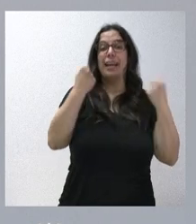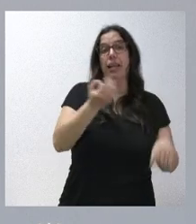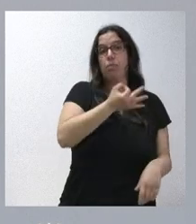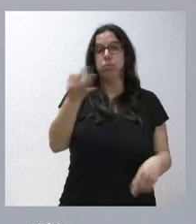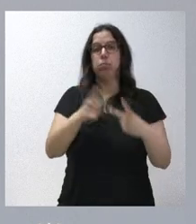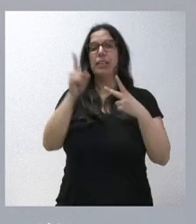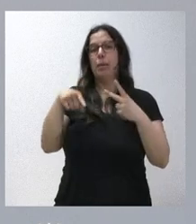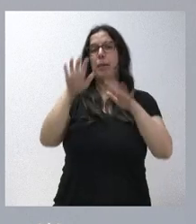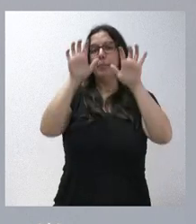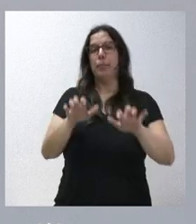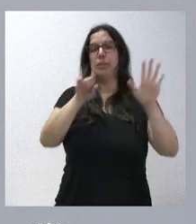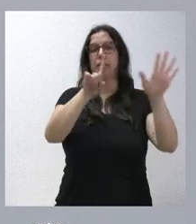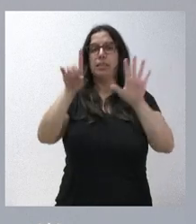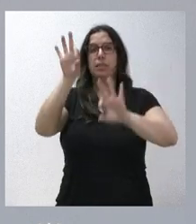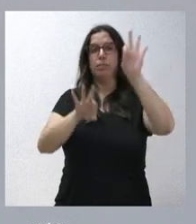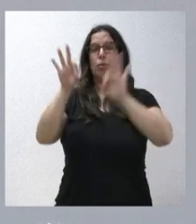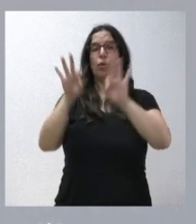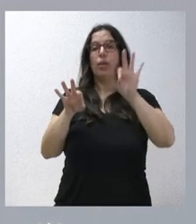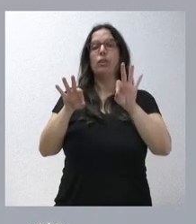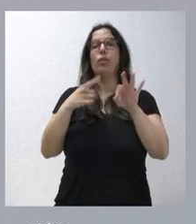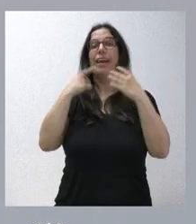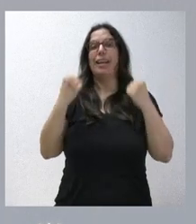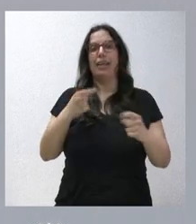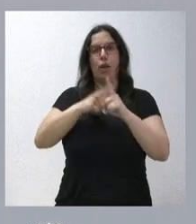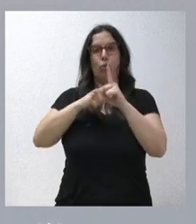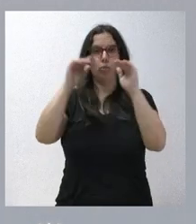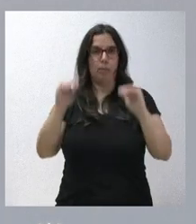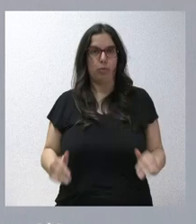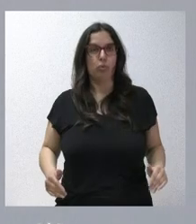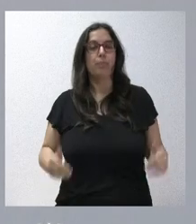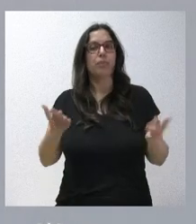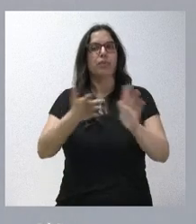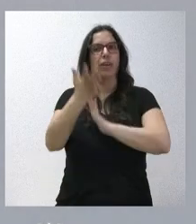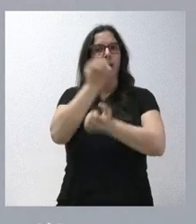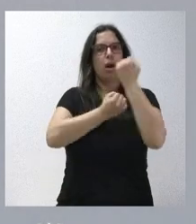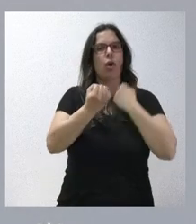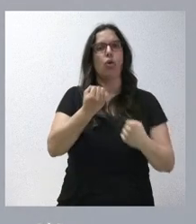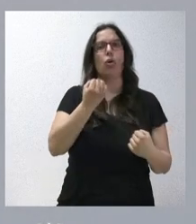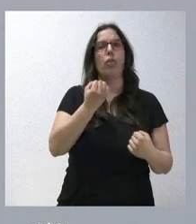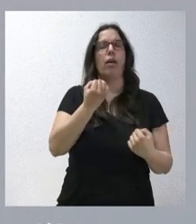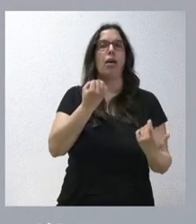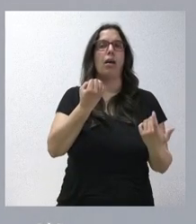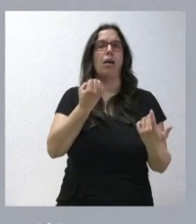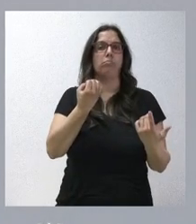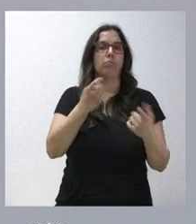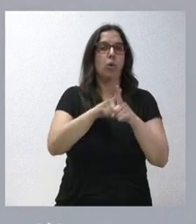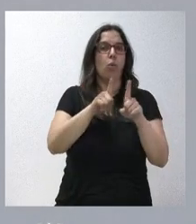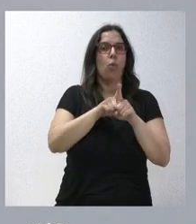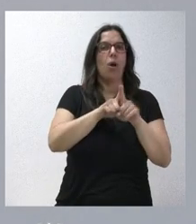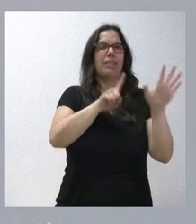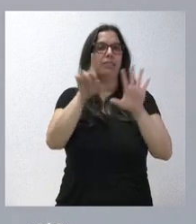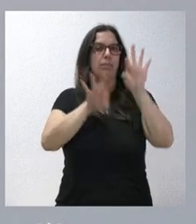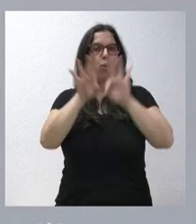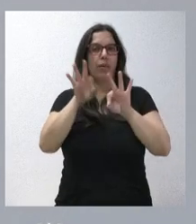del 66 de la demanda de energía primaria del edificio por tanto un ahorro de dos tercios de esta demanda de energía en este